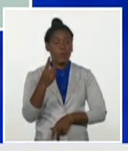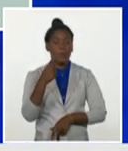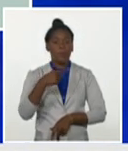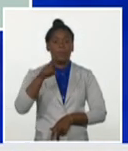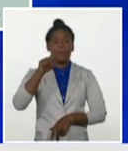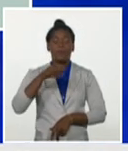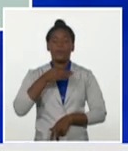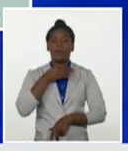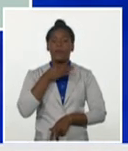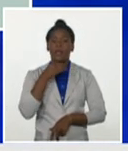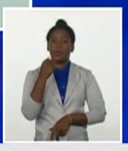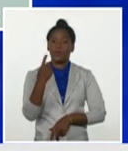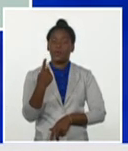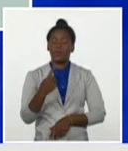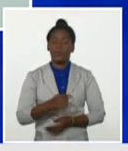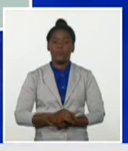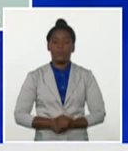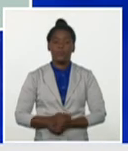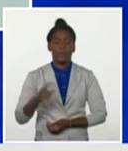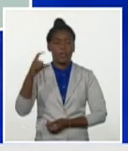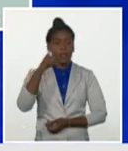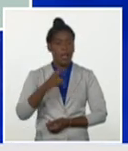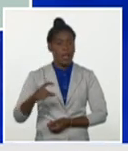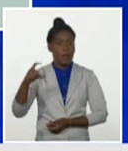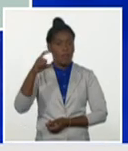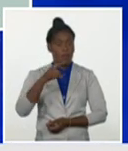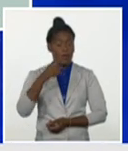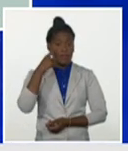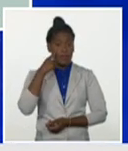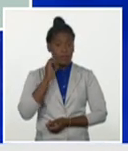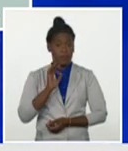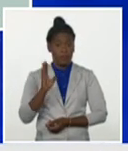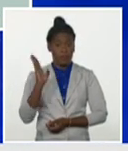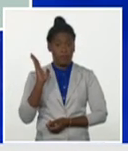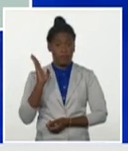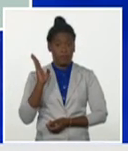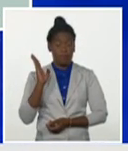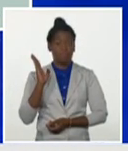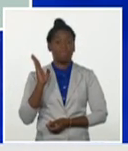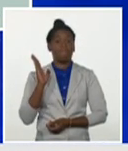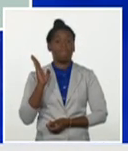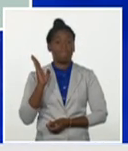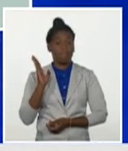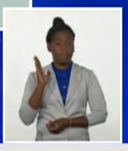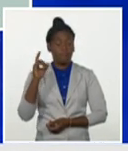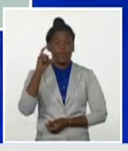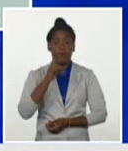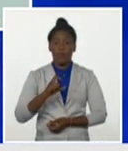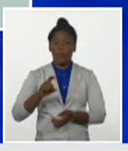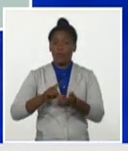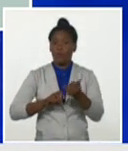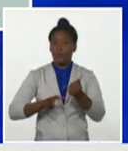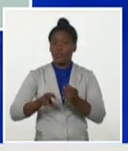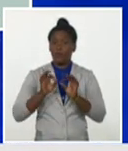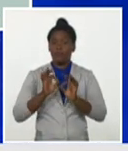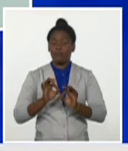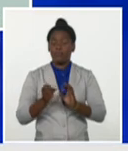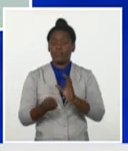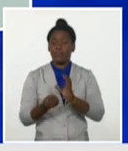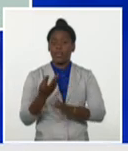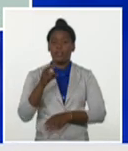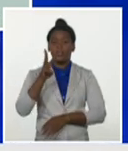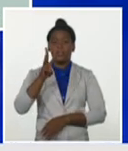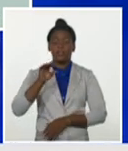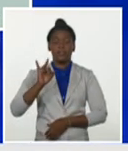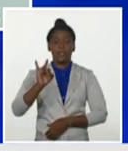1. Camagüey disminuye en 20 el número de casos confirmados, 37 en el día de